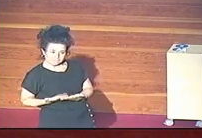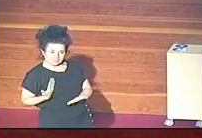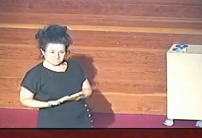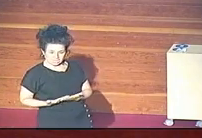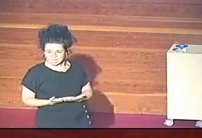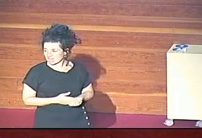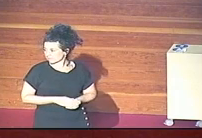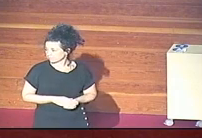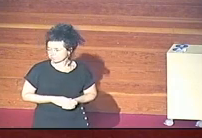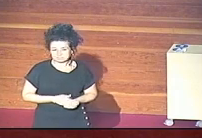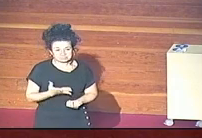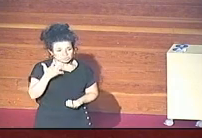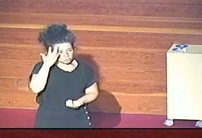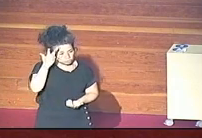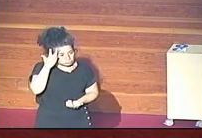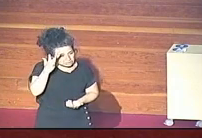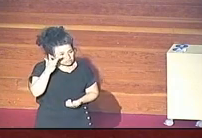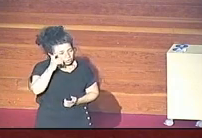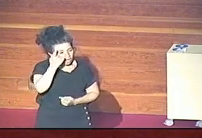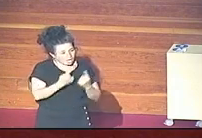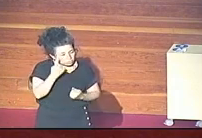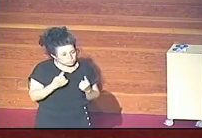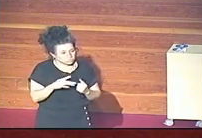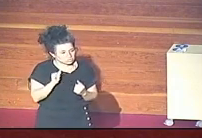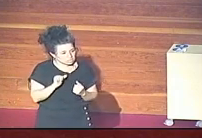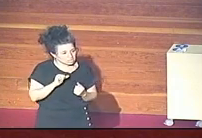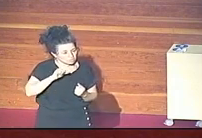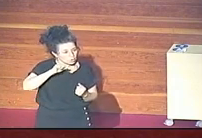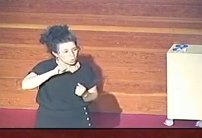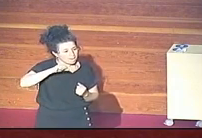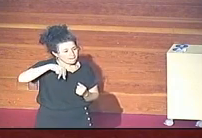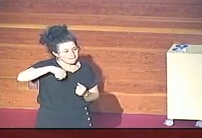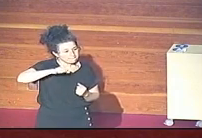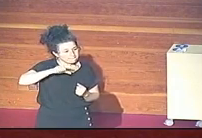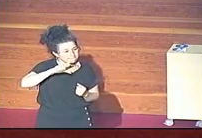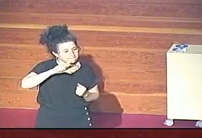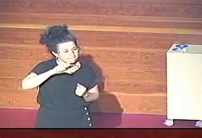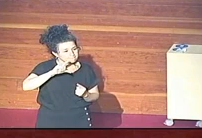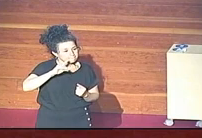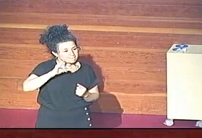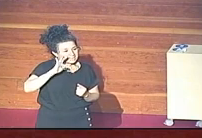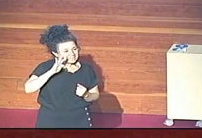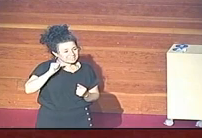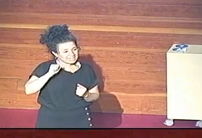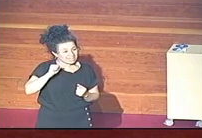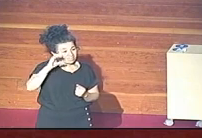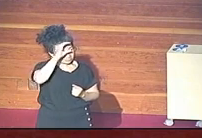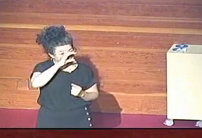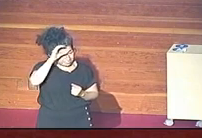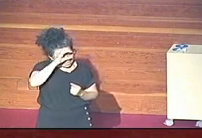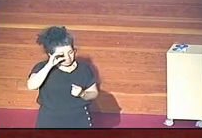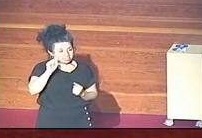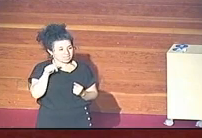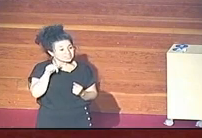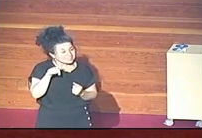seguramente algunos medios que han salido como ciencia que se trata que